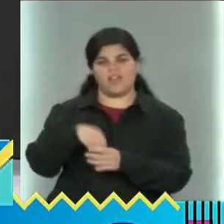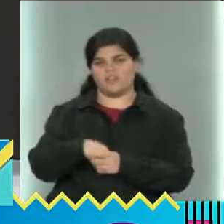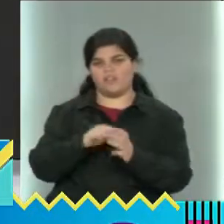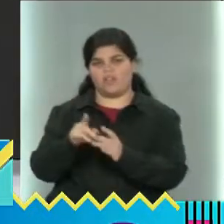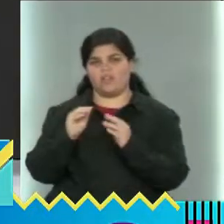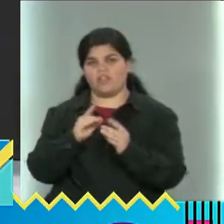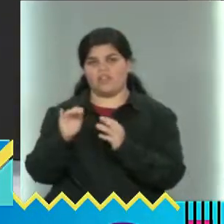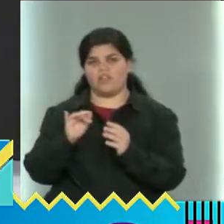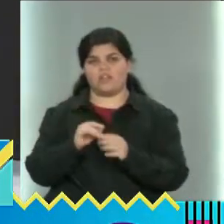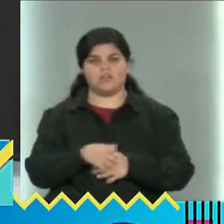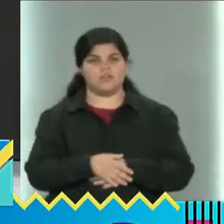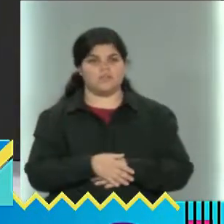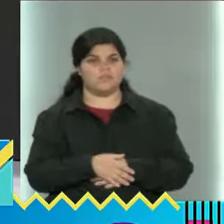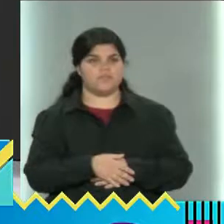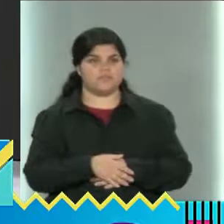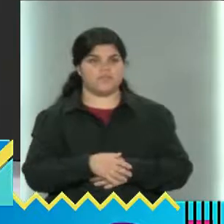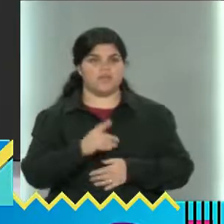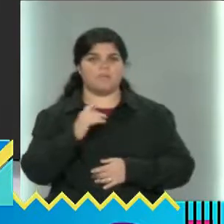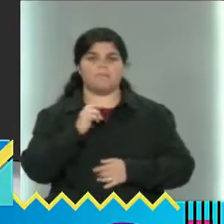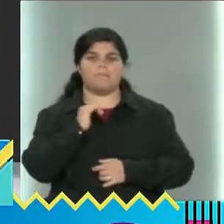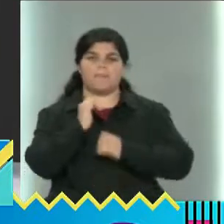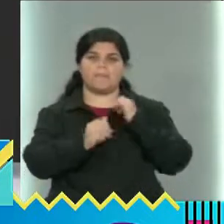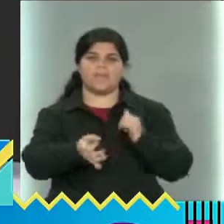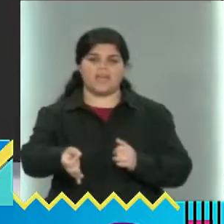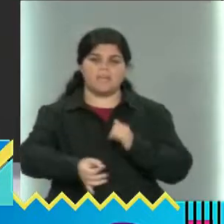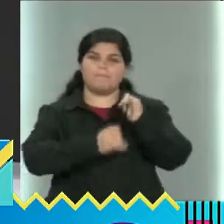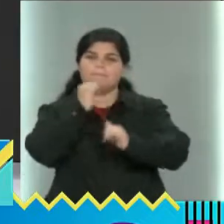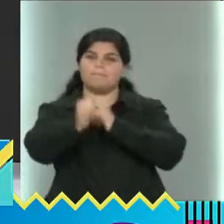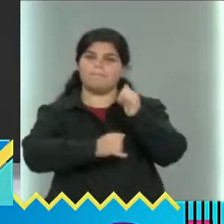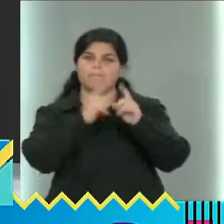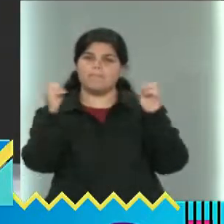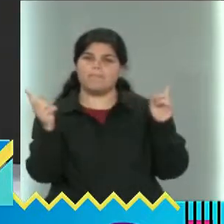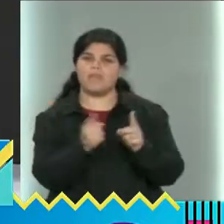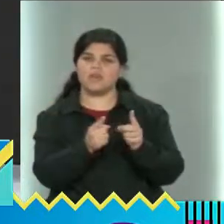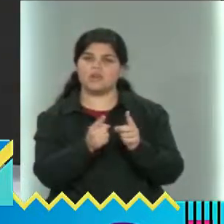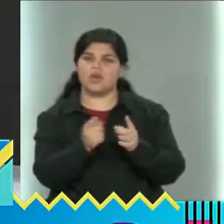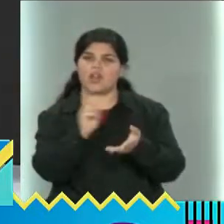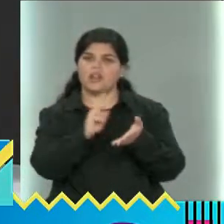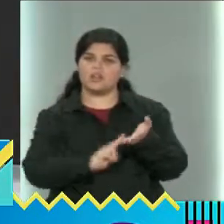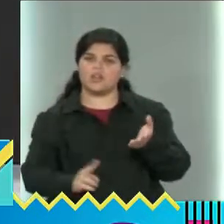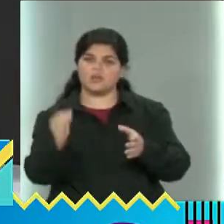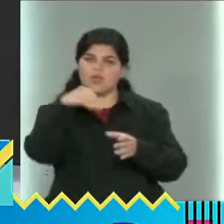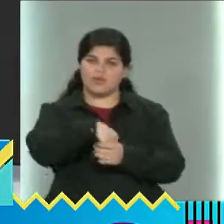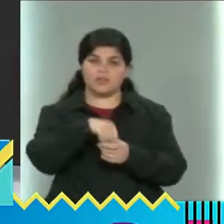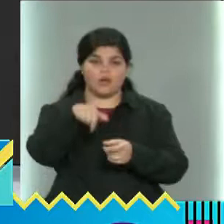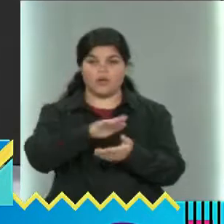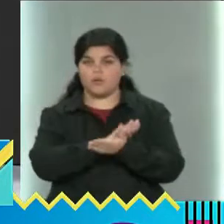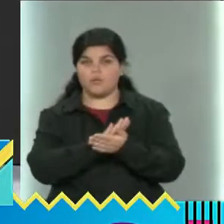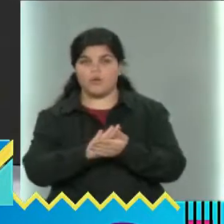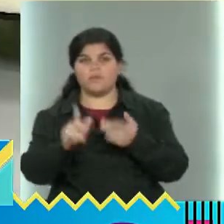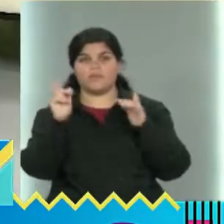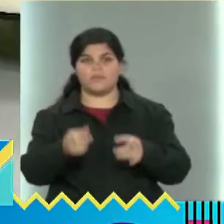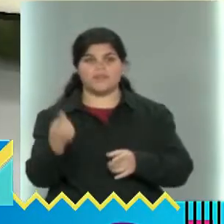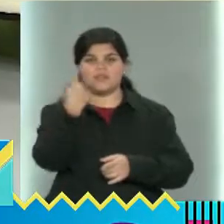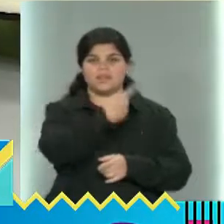el microrrelato. El como microrrelato, literatura, sí. que ha existido, pero ahora empieza a resurgir, sobre todo con el Twitter, ¿no? Esto de los